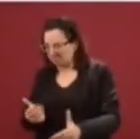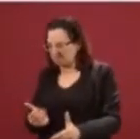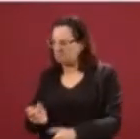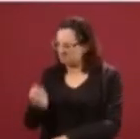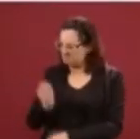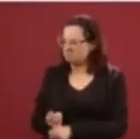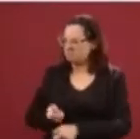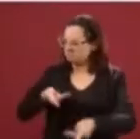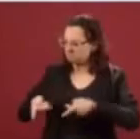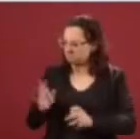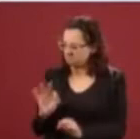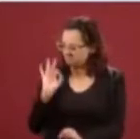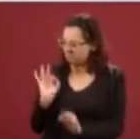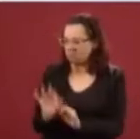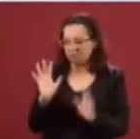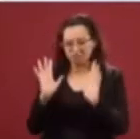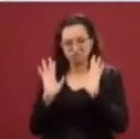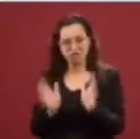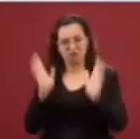es como